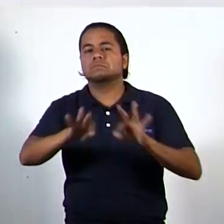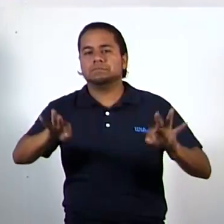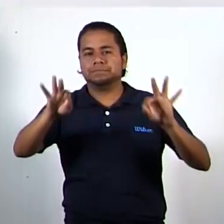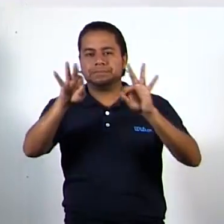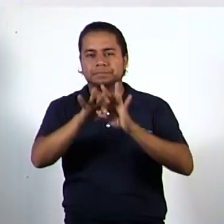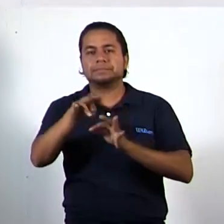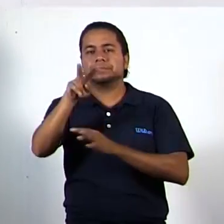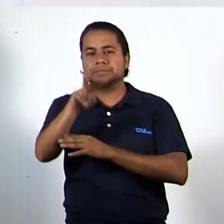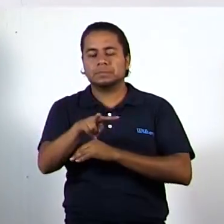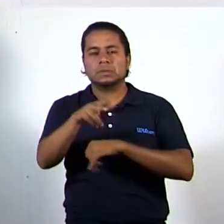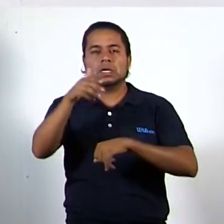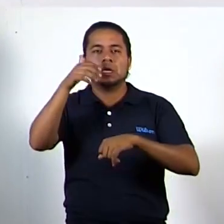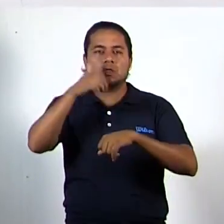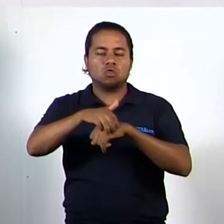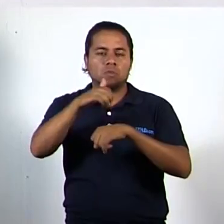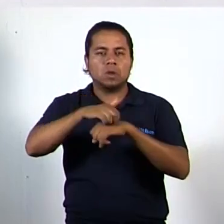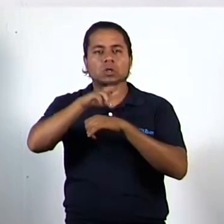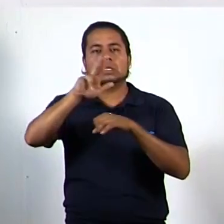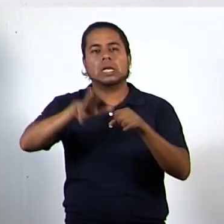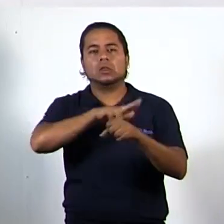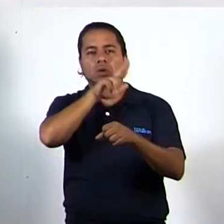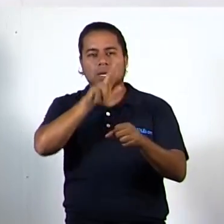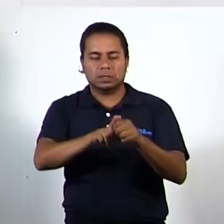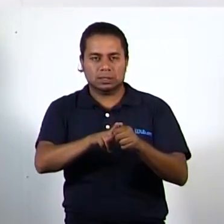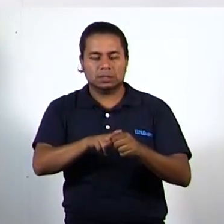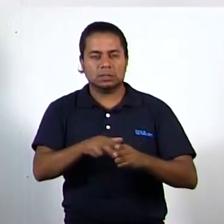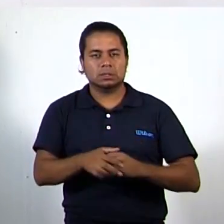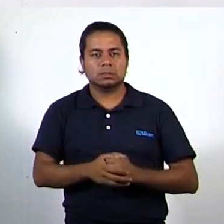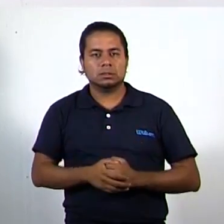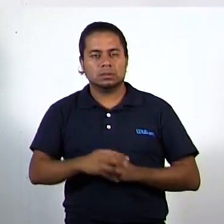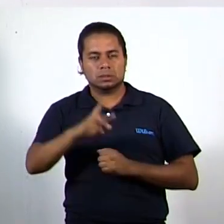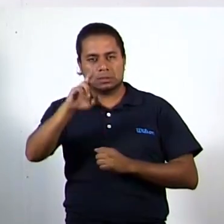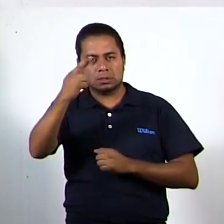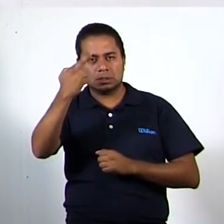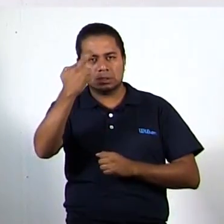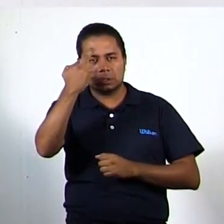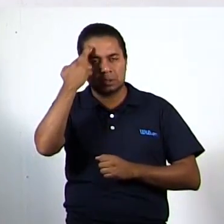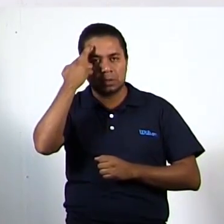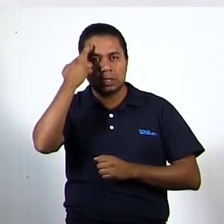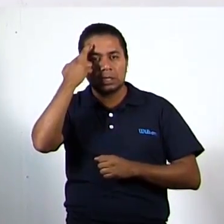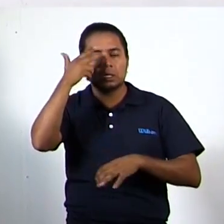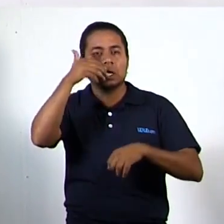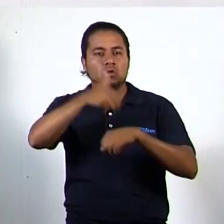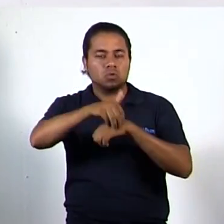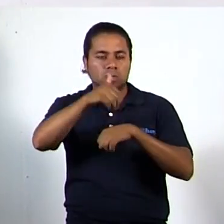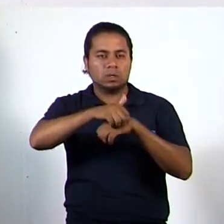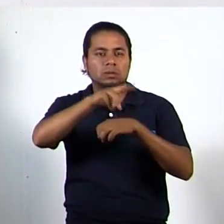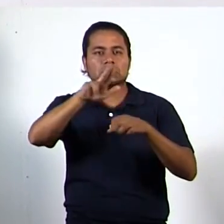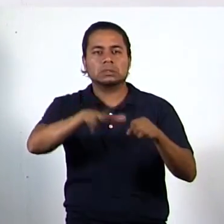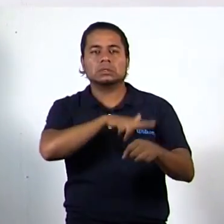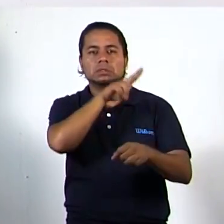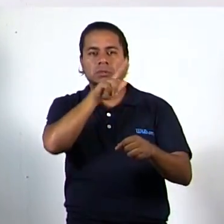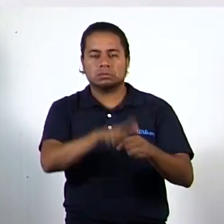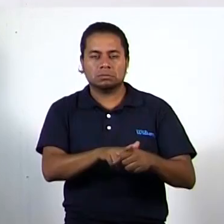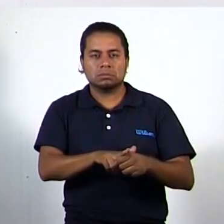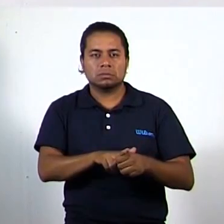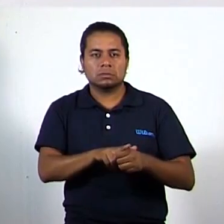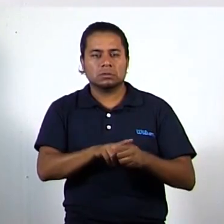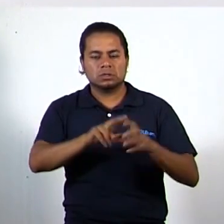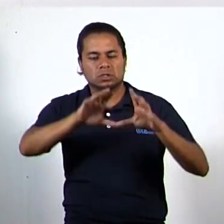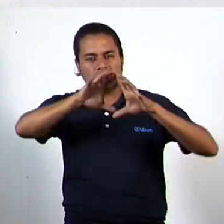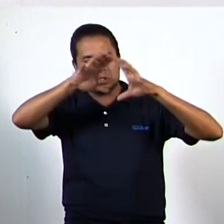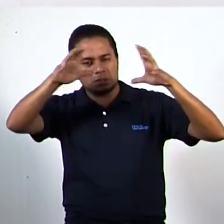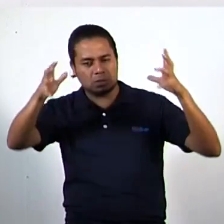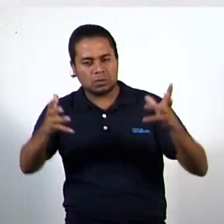Son números naturales. Recuerda que los números naturales son todos los números